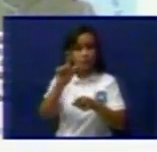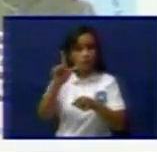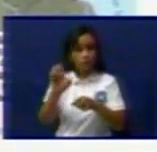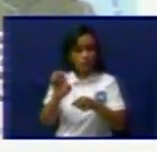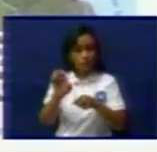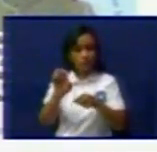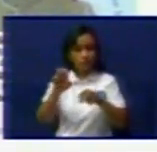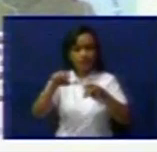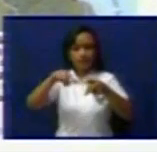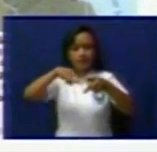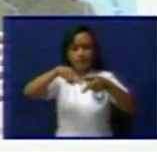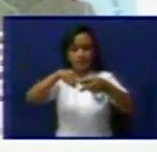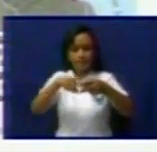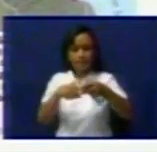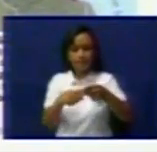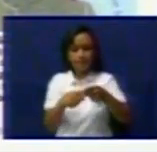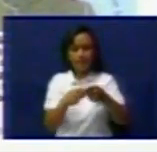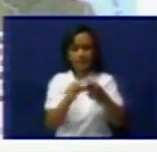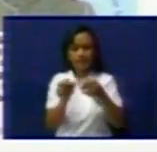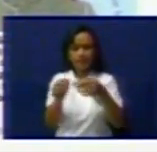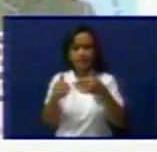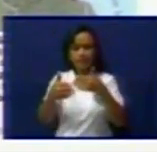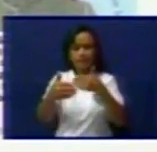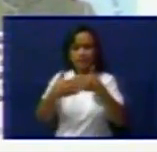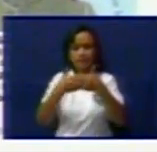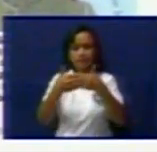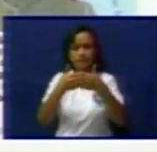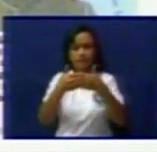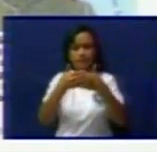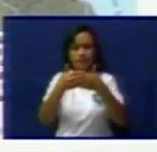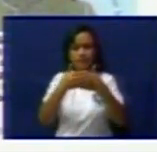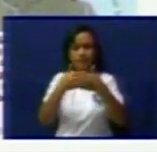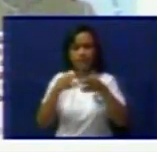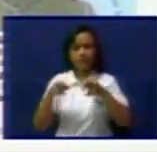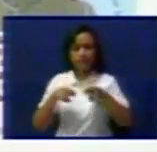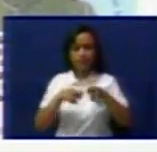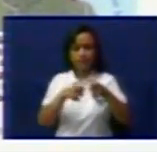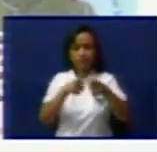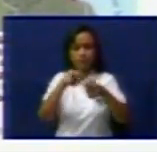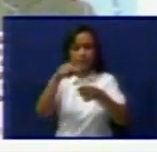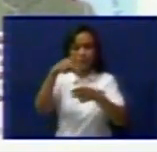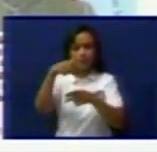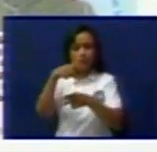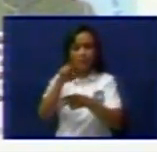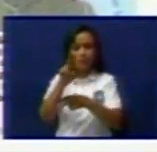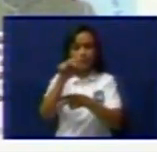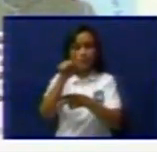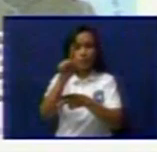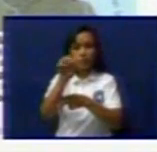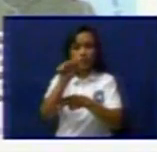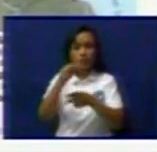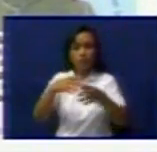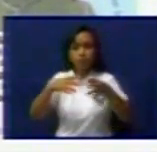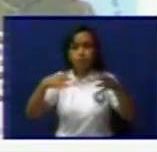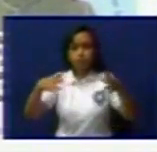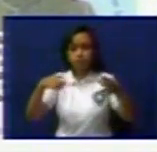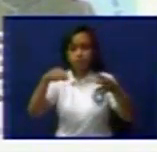la entrada cerca de la desembocadura del río Punta Gorda.